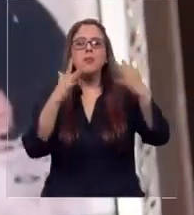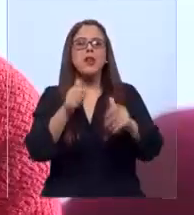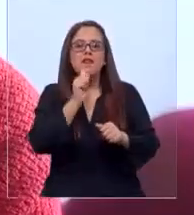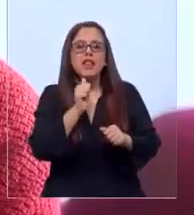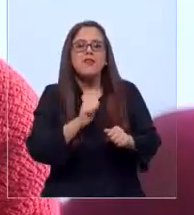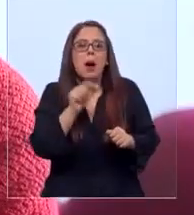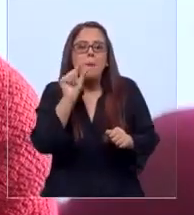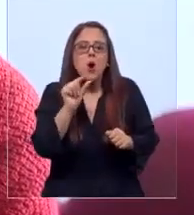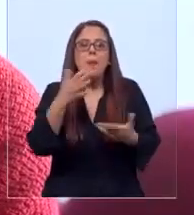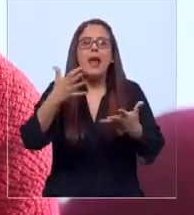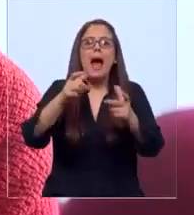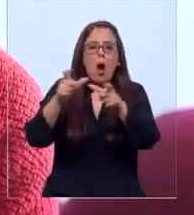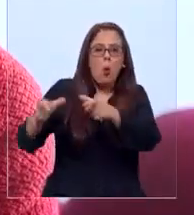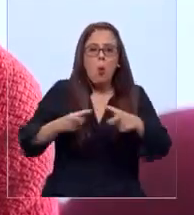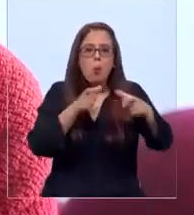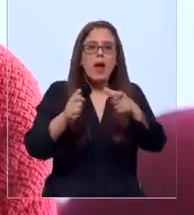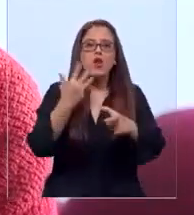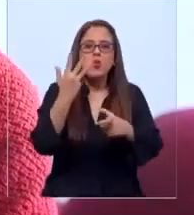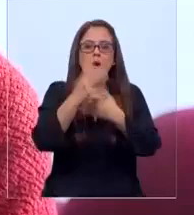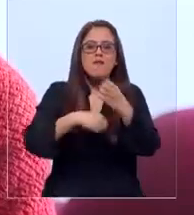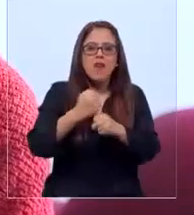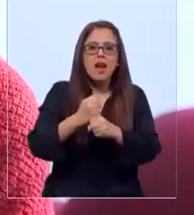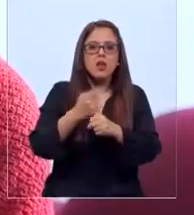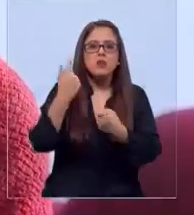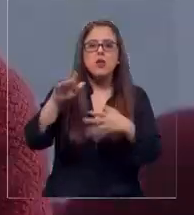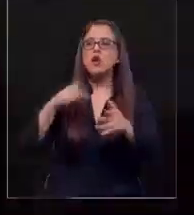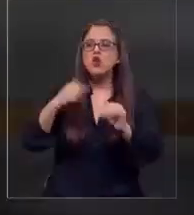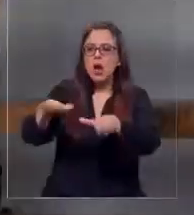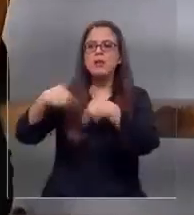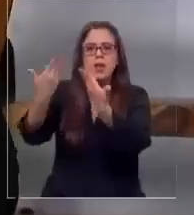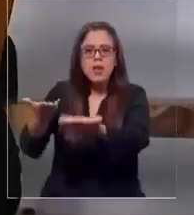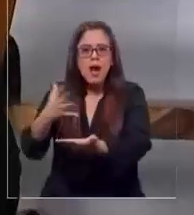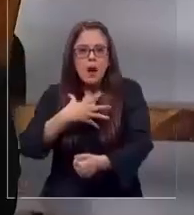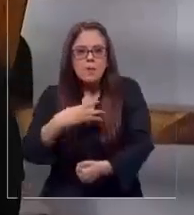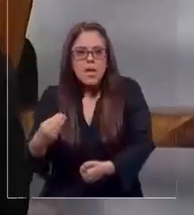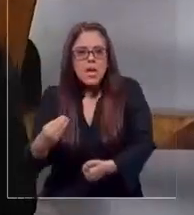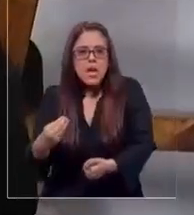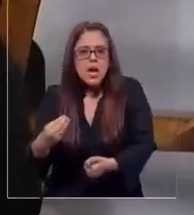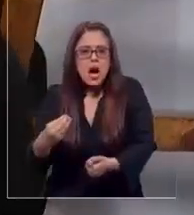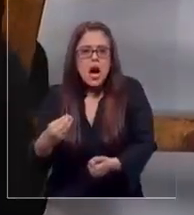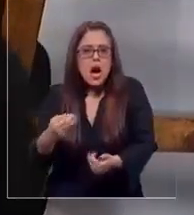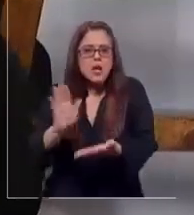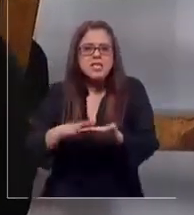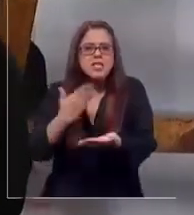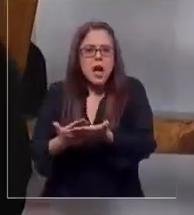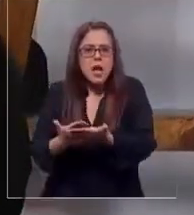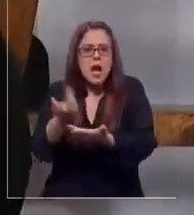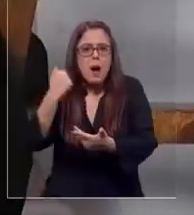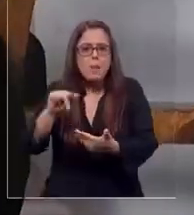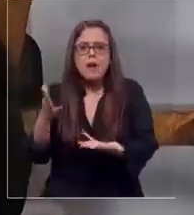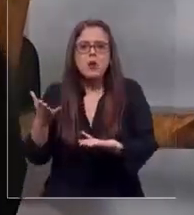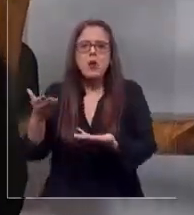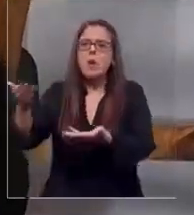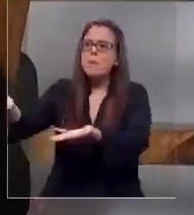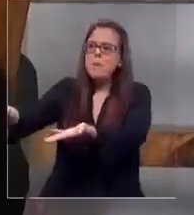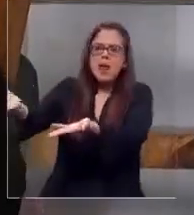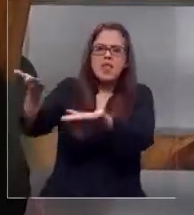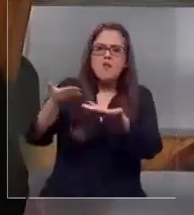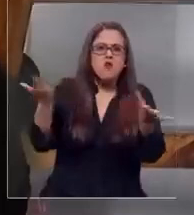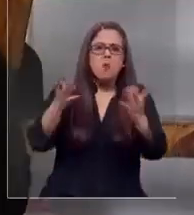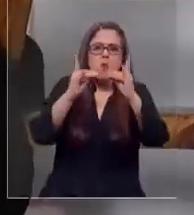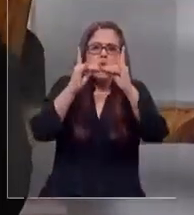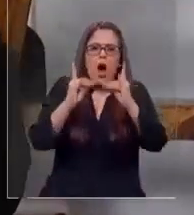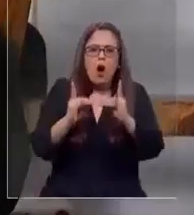ese colegio sana y me la entregaron adentro de un cajón. Esta es la ropa que entregaron de mi hermana.